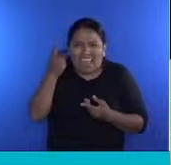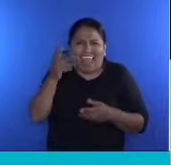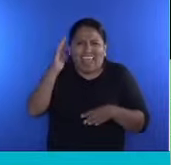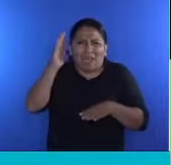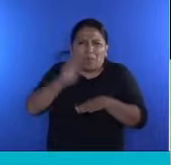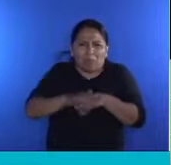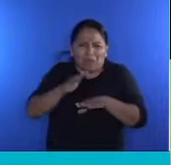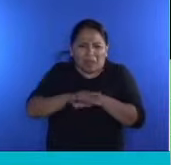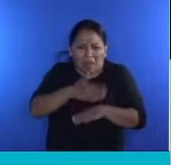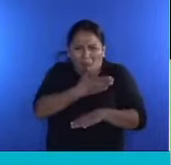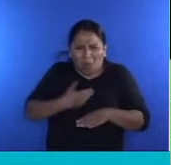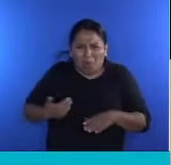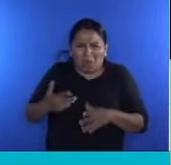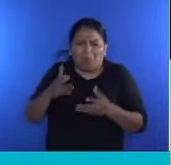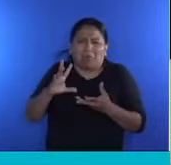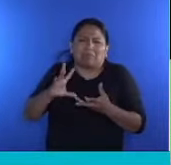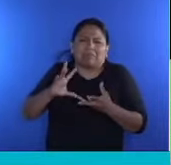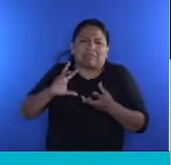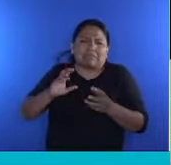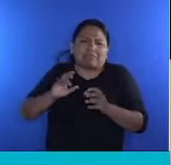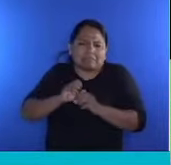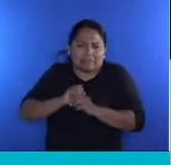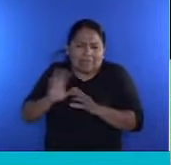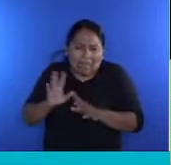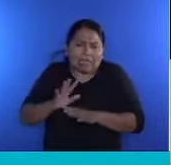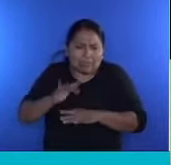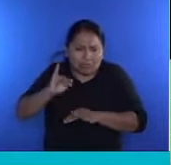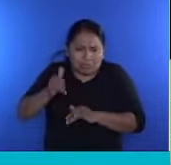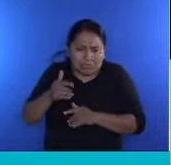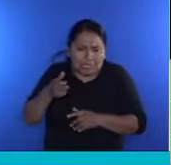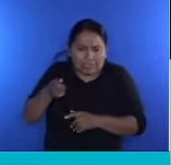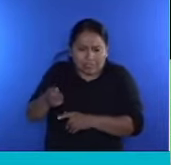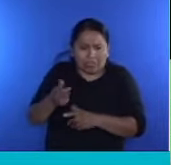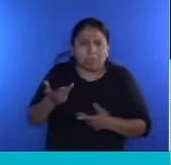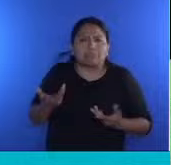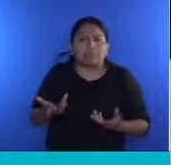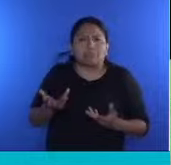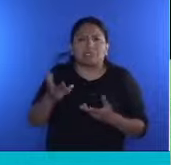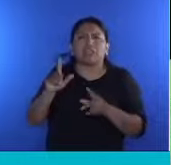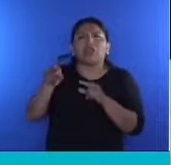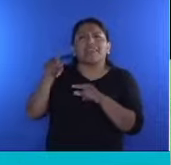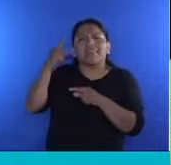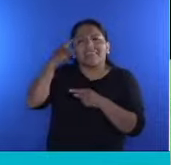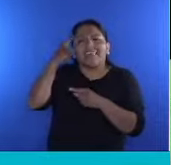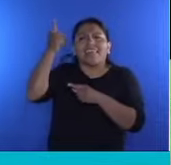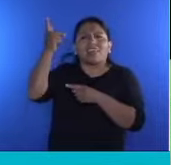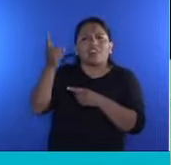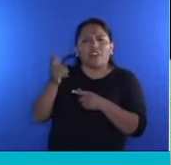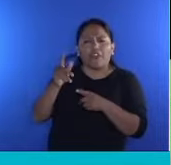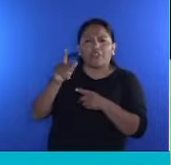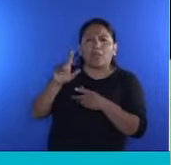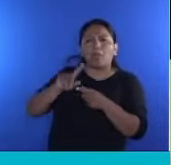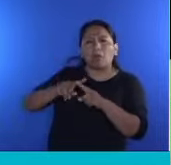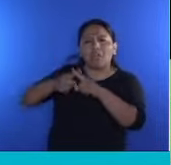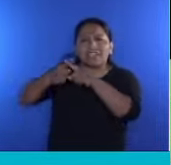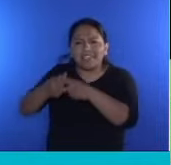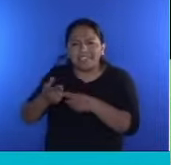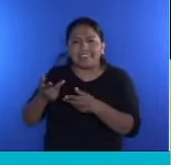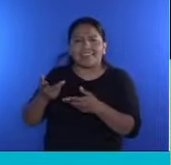un trágico asesinato, pero ¿saben qué? Bajo esas agendas y esa política